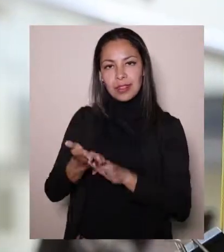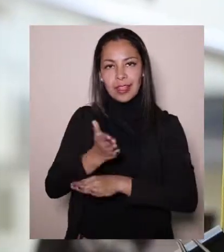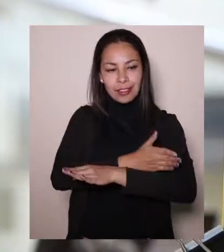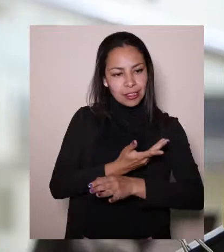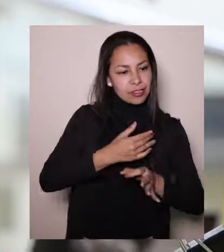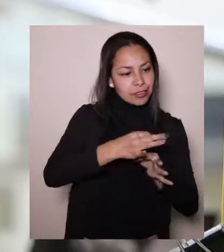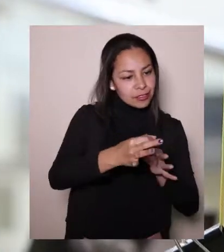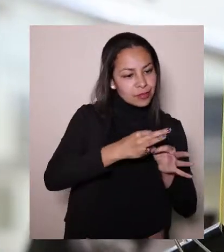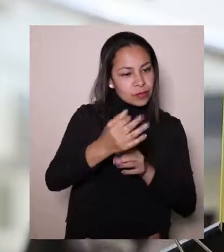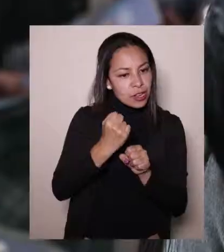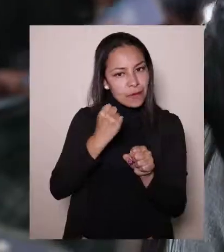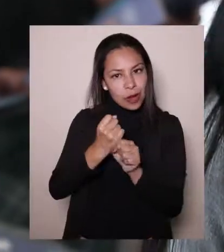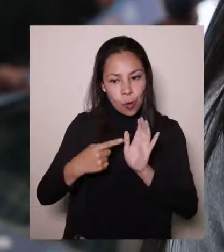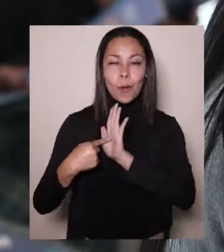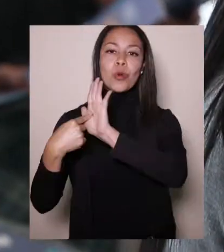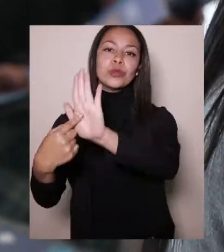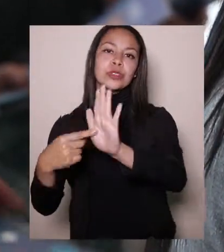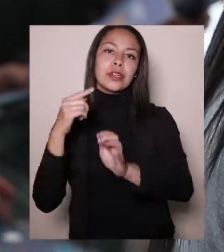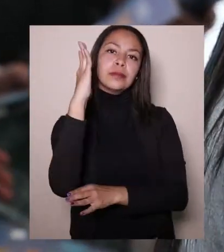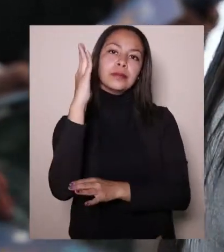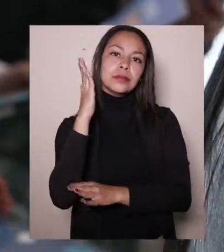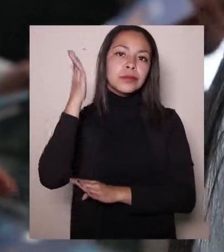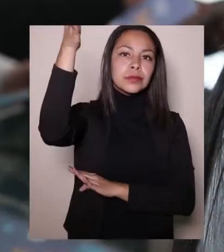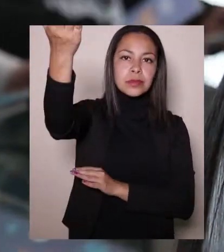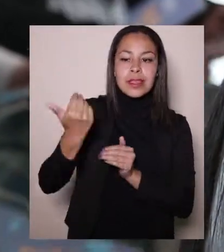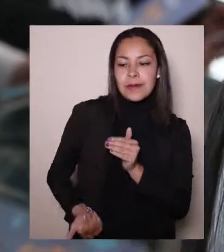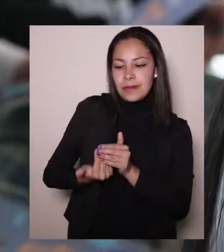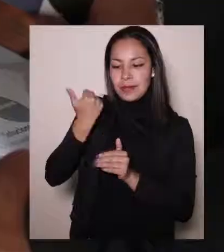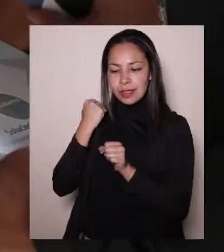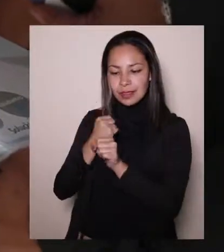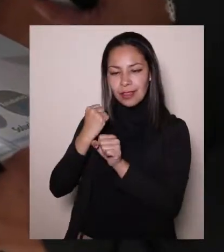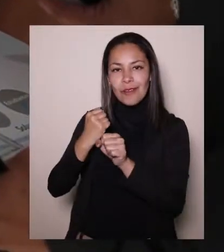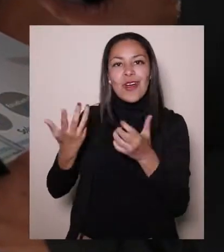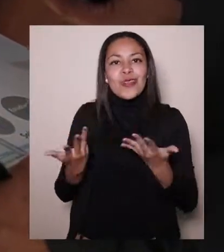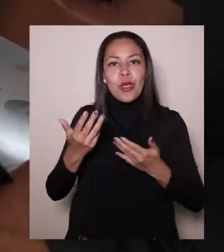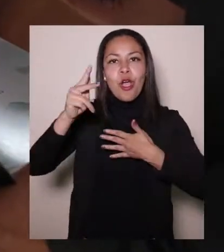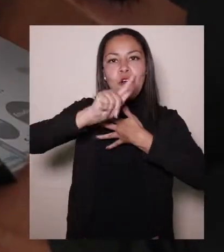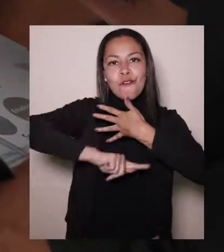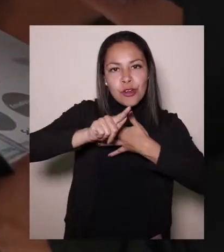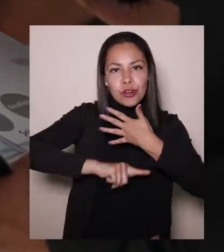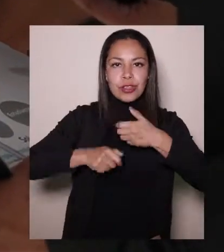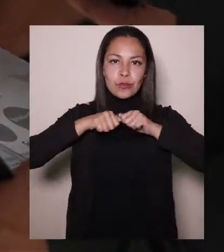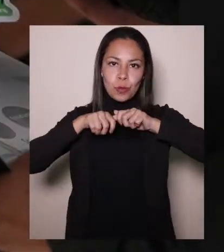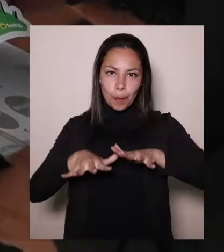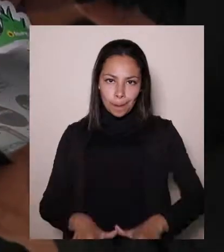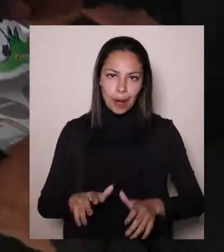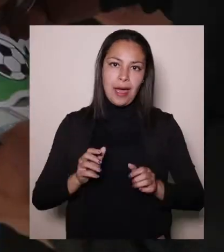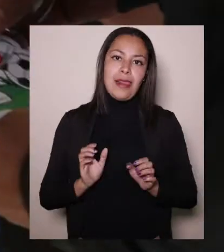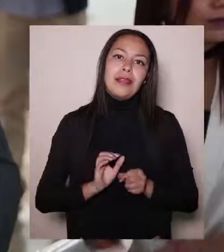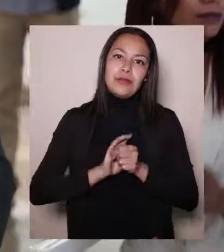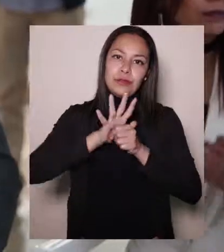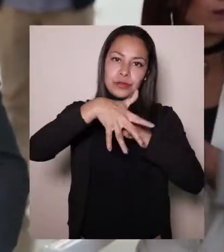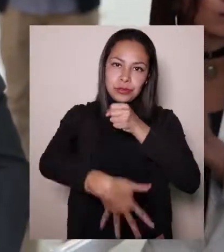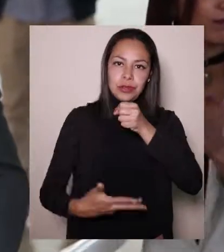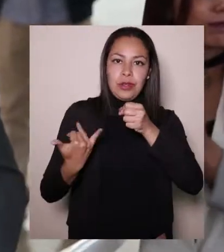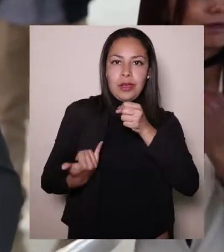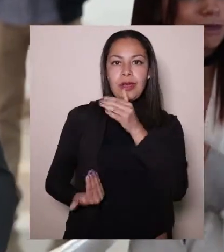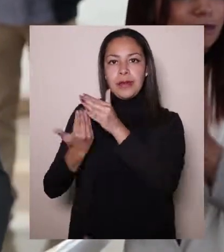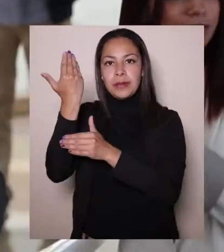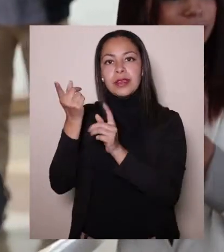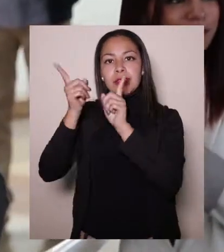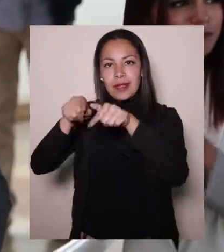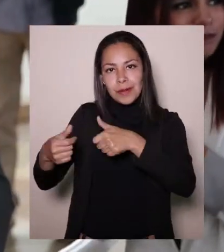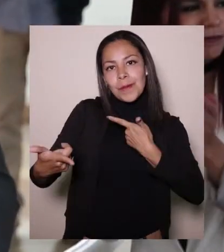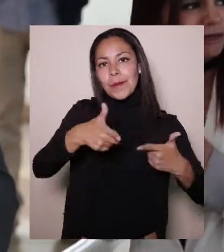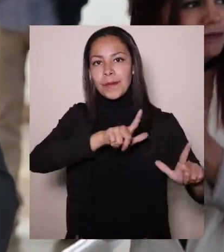en diversos municipios de Nariño. El proyecto de Cátedra Futuro inició con un trabajo piloto en la Florida, Cumbal y Yacuanquer. A principios